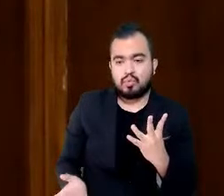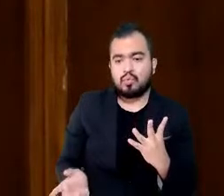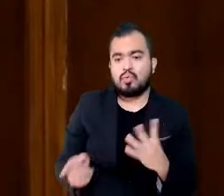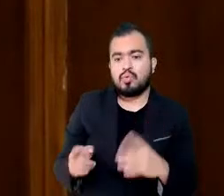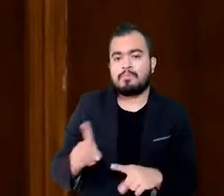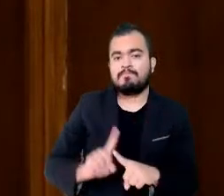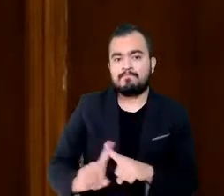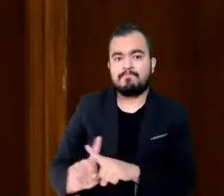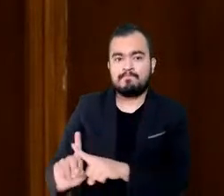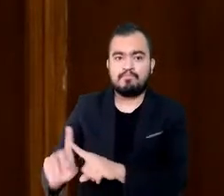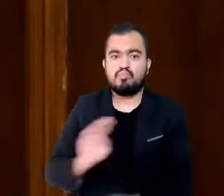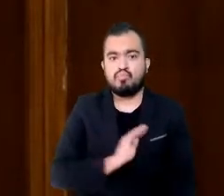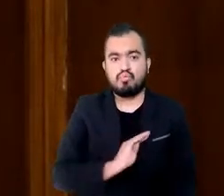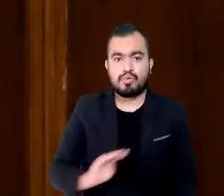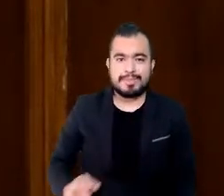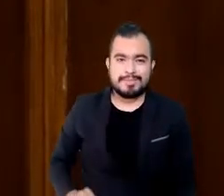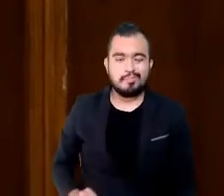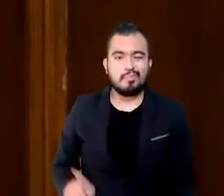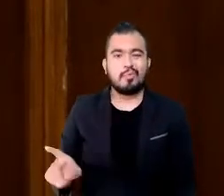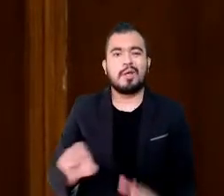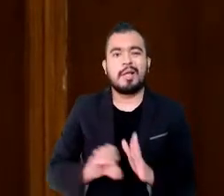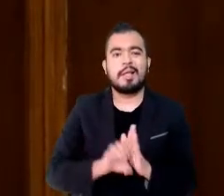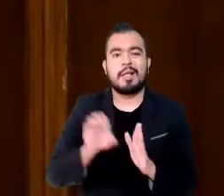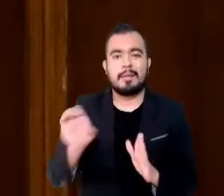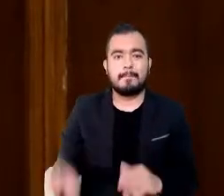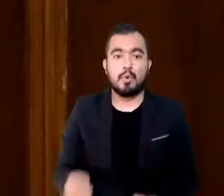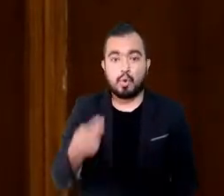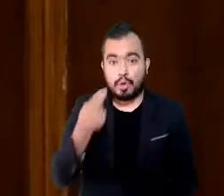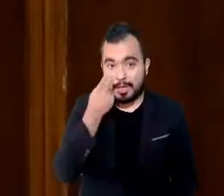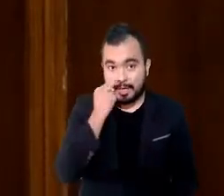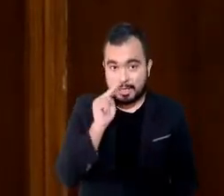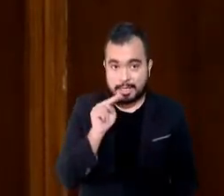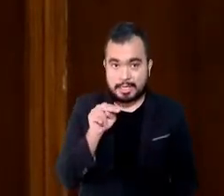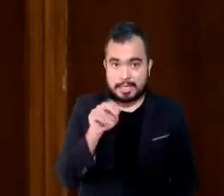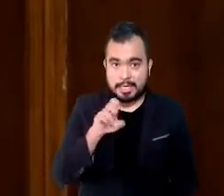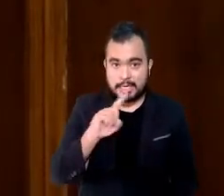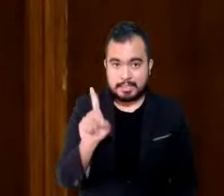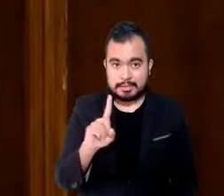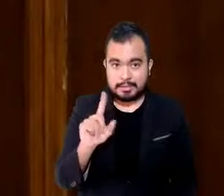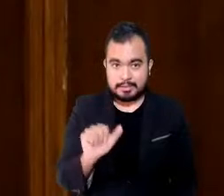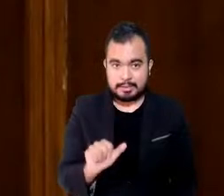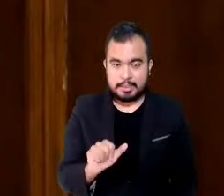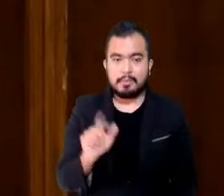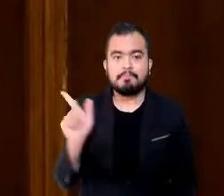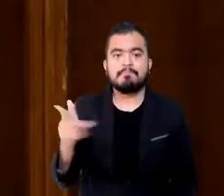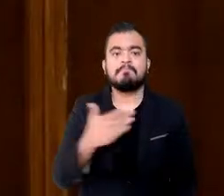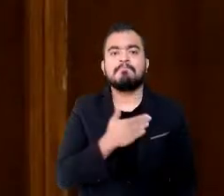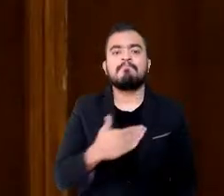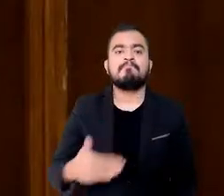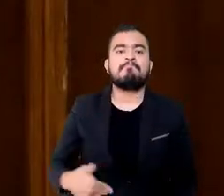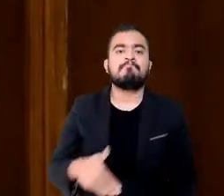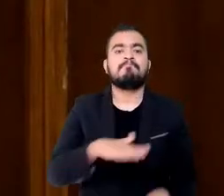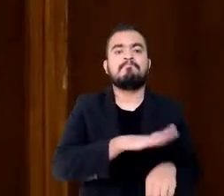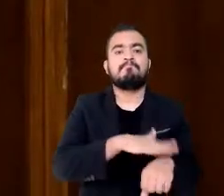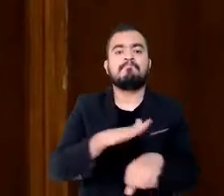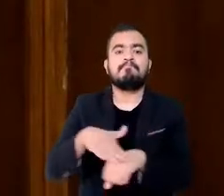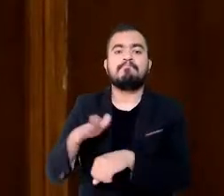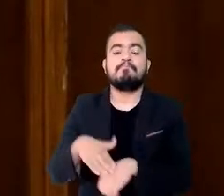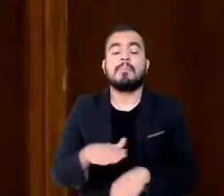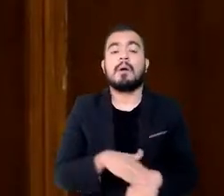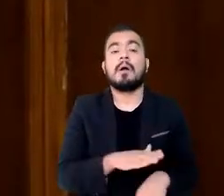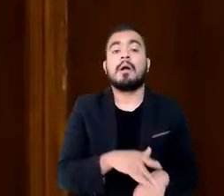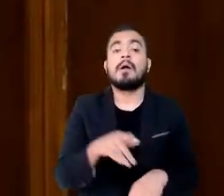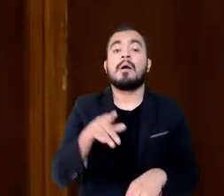varios municipios, como es el caso de Nezahualcóyotl, cuyo presidente llamó a realizar un Día Nacional